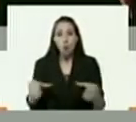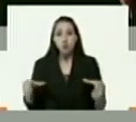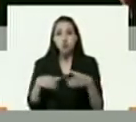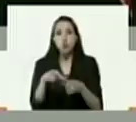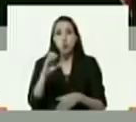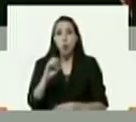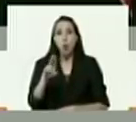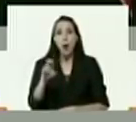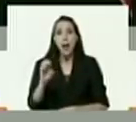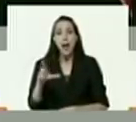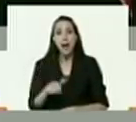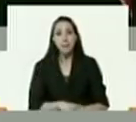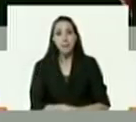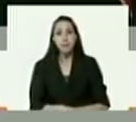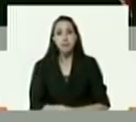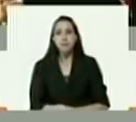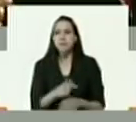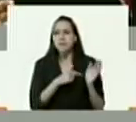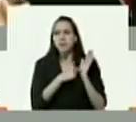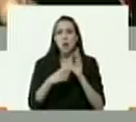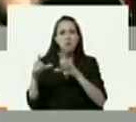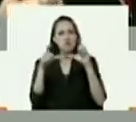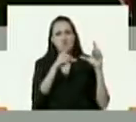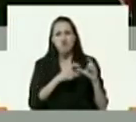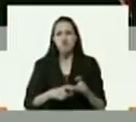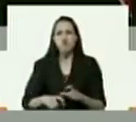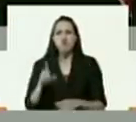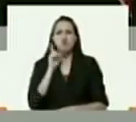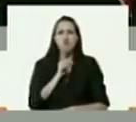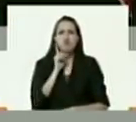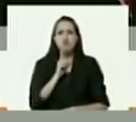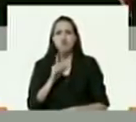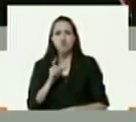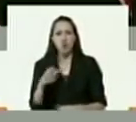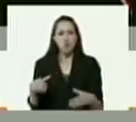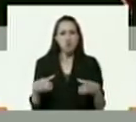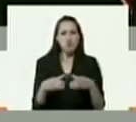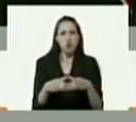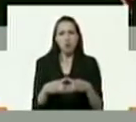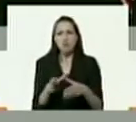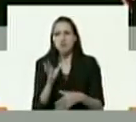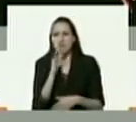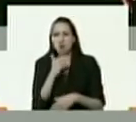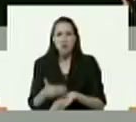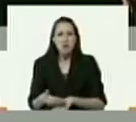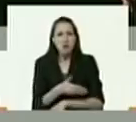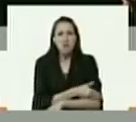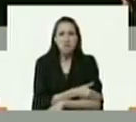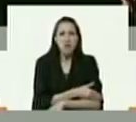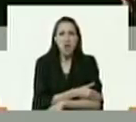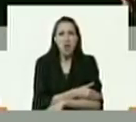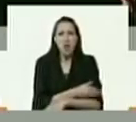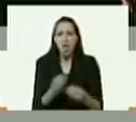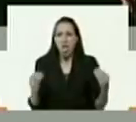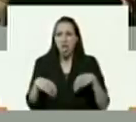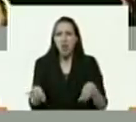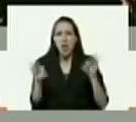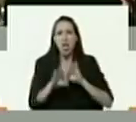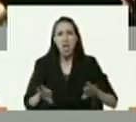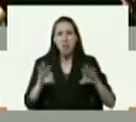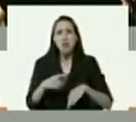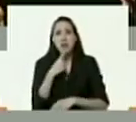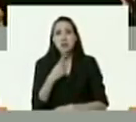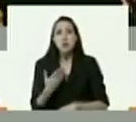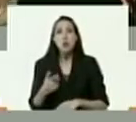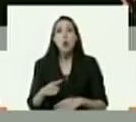que no se entendía nada. Y unas reuniones que no existen, con personas que jamás se hubiesen reunido para absolutamente nada. Y dijo que